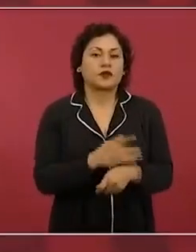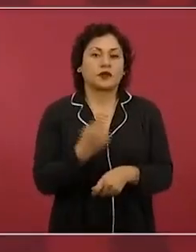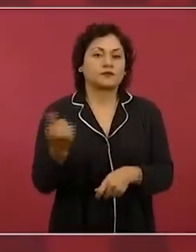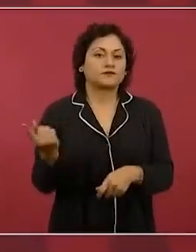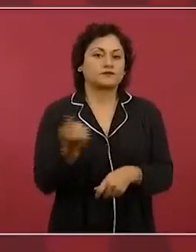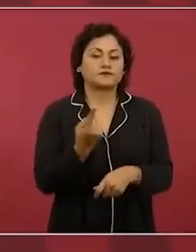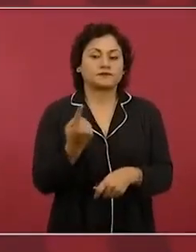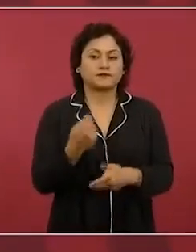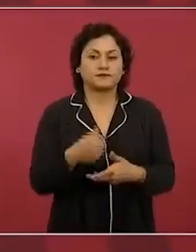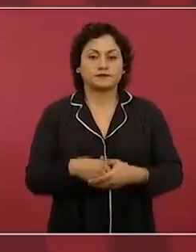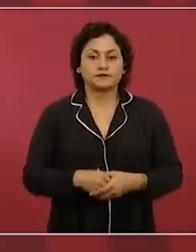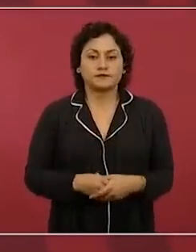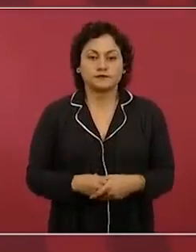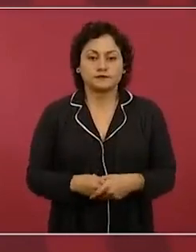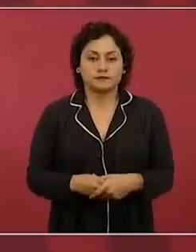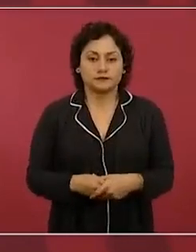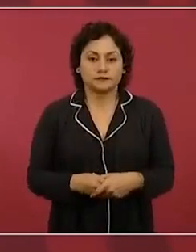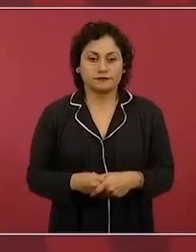no es